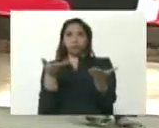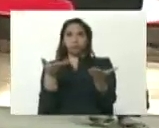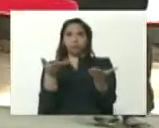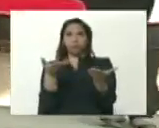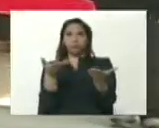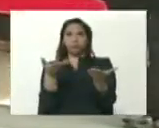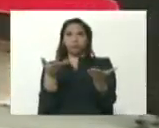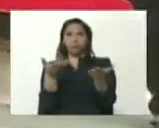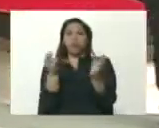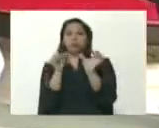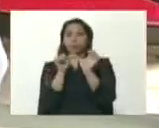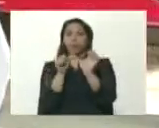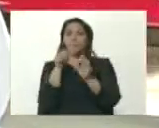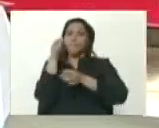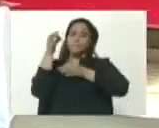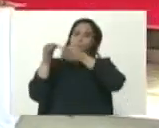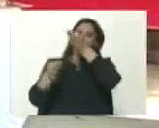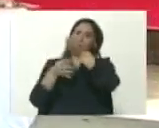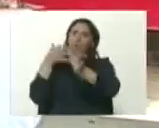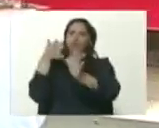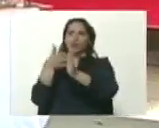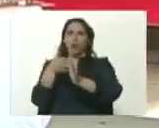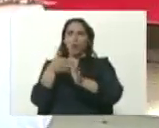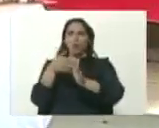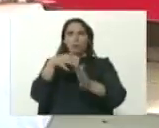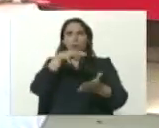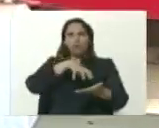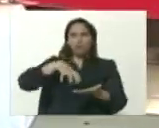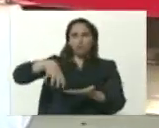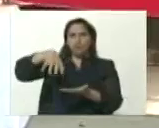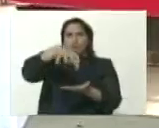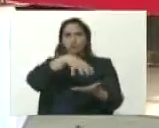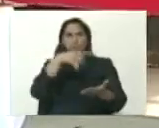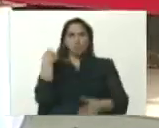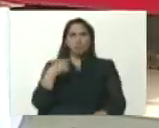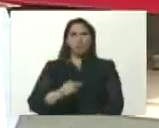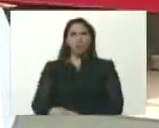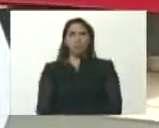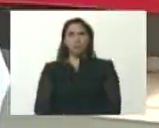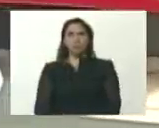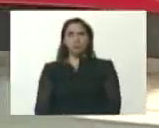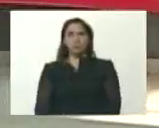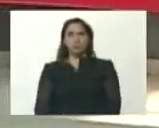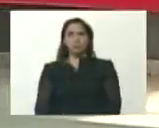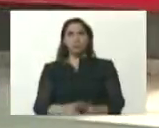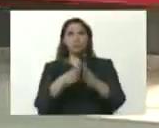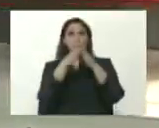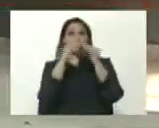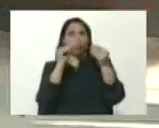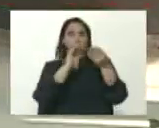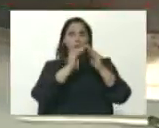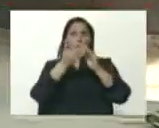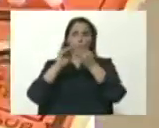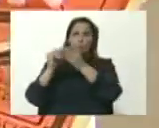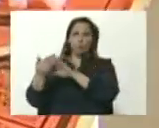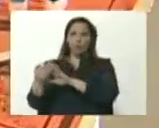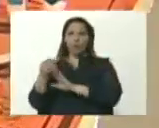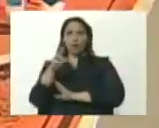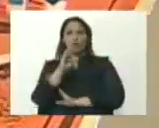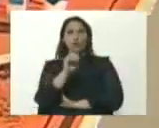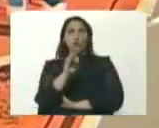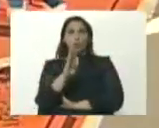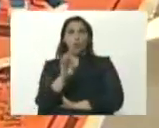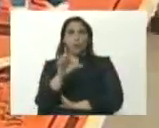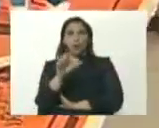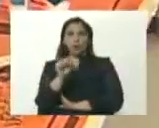Le sigo comentando por aquí de las maquetas, mi presidente. Aquí tenemos la maqueta de toda la comunidad El Roble de